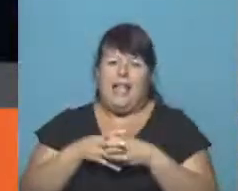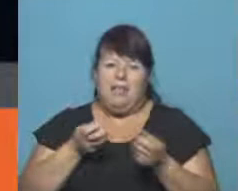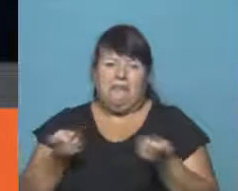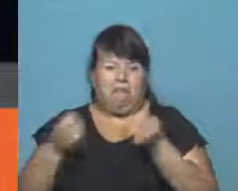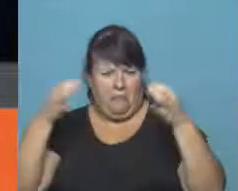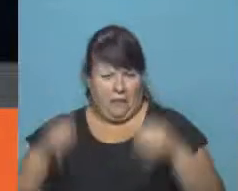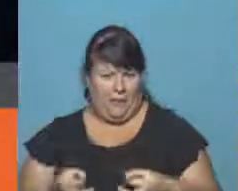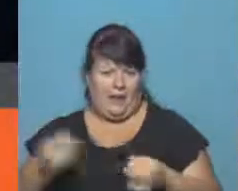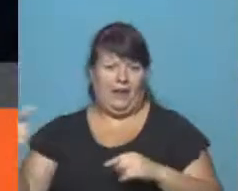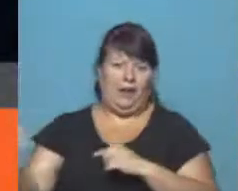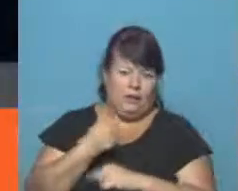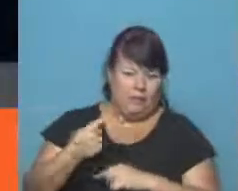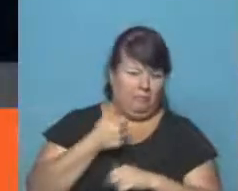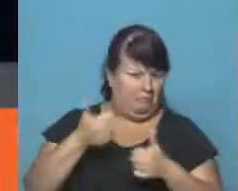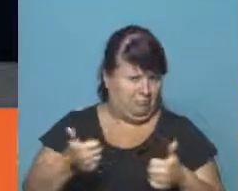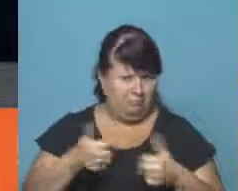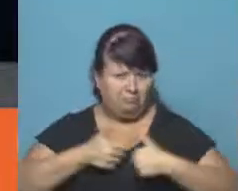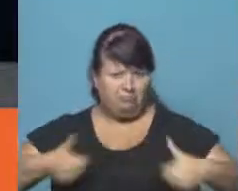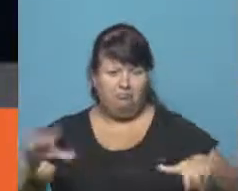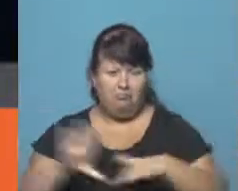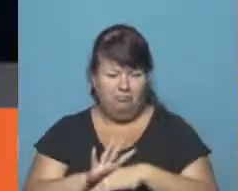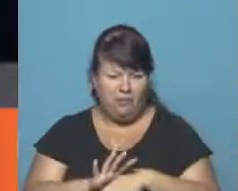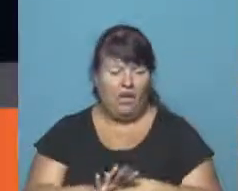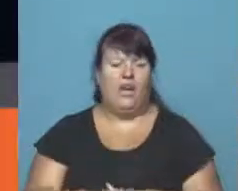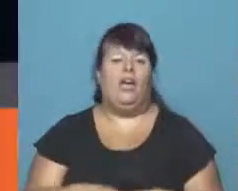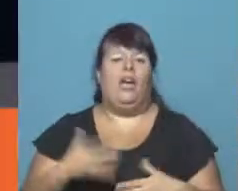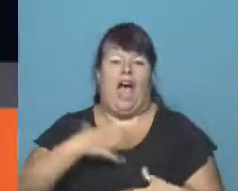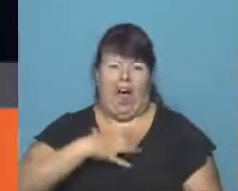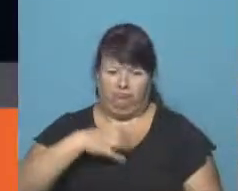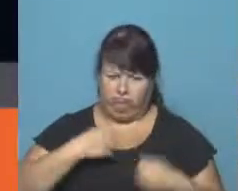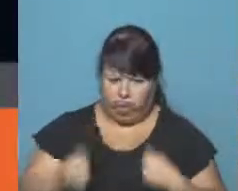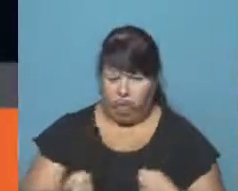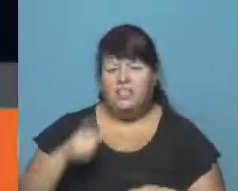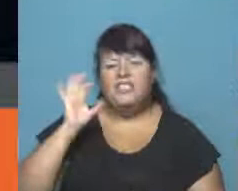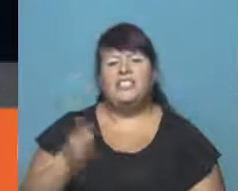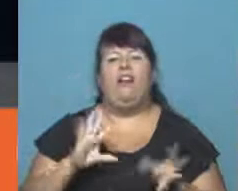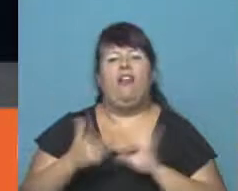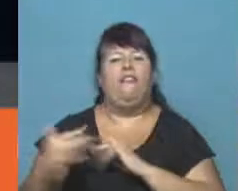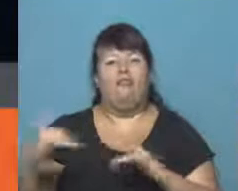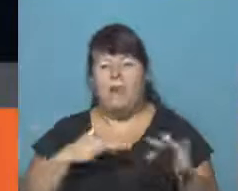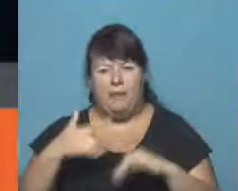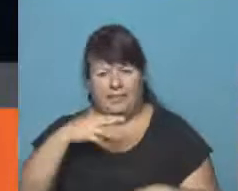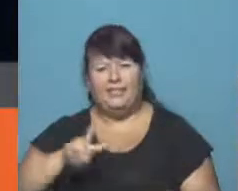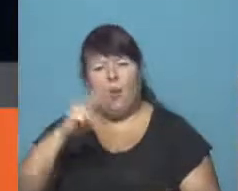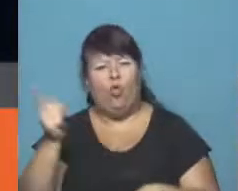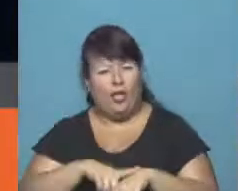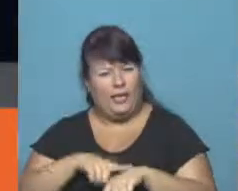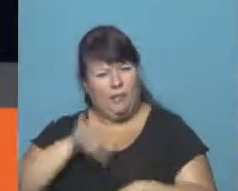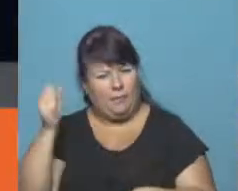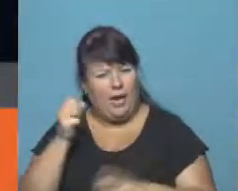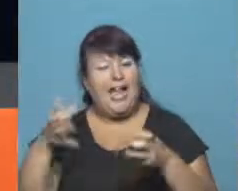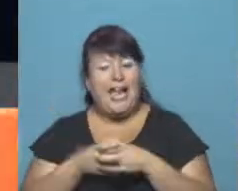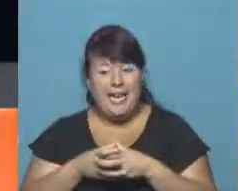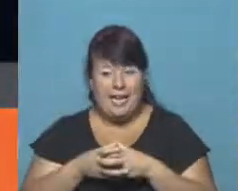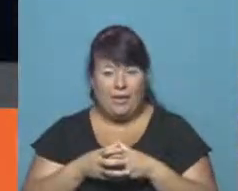resolvió bien todas las veces que estuve, y estuvo siempre bien parado. La actitud y que entendió el partido, el segundo tiempo fundamentalmente el equipo